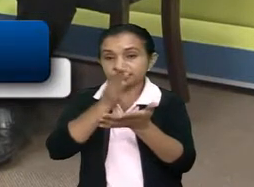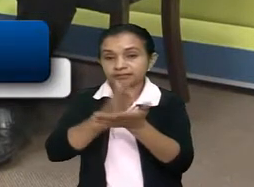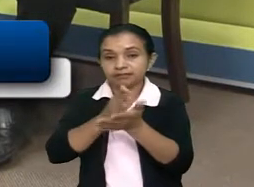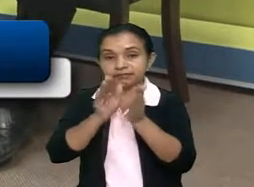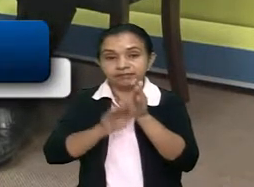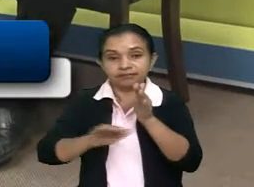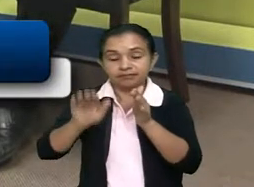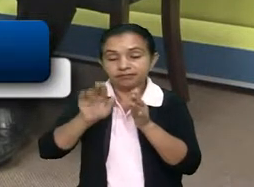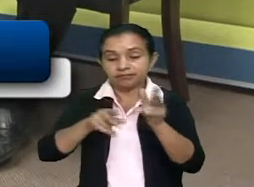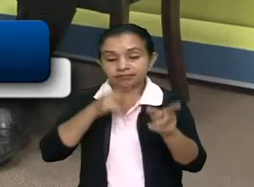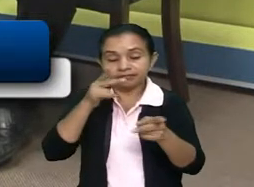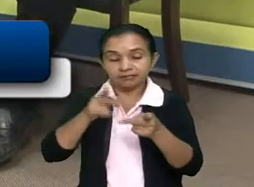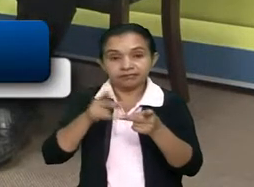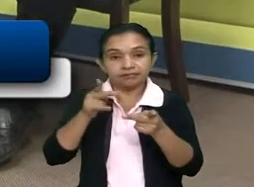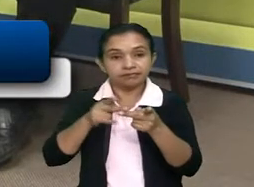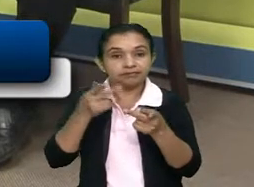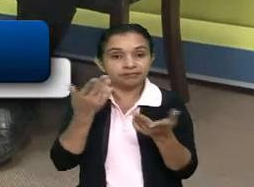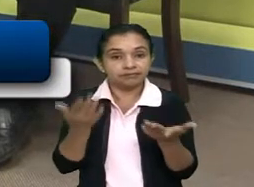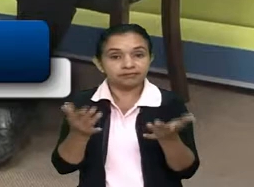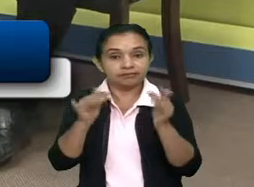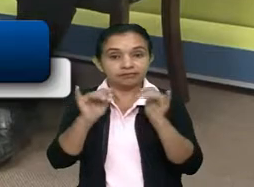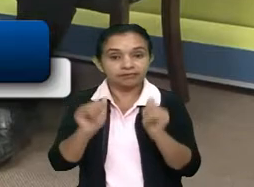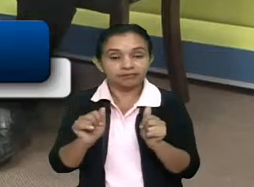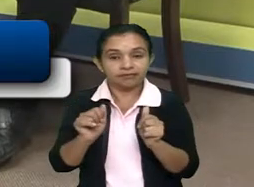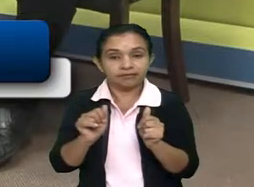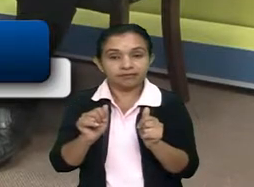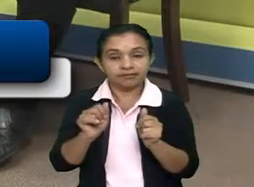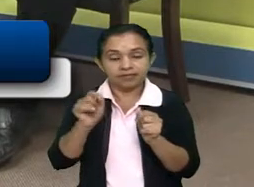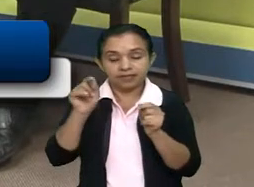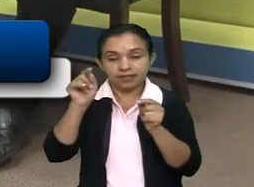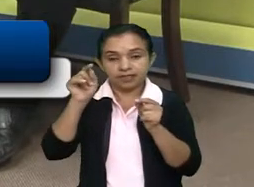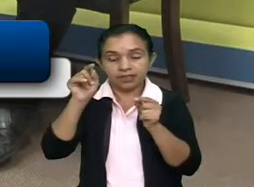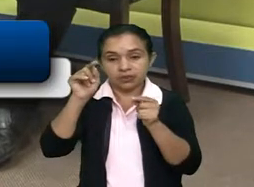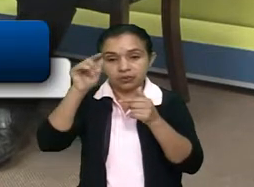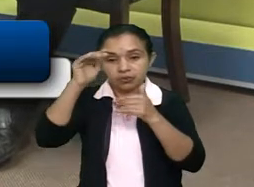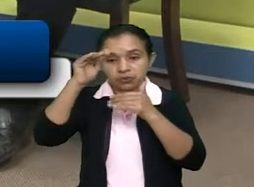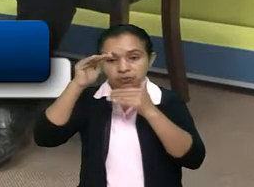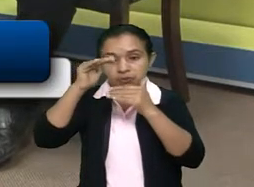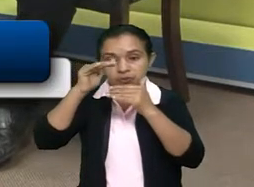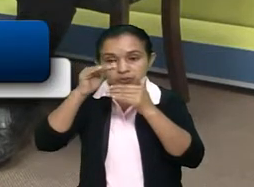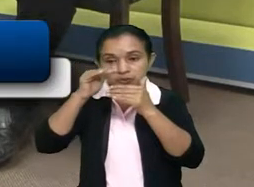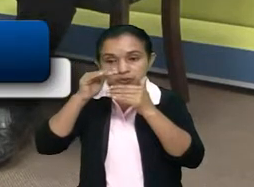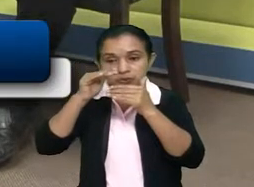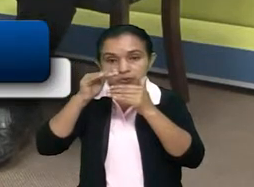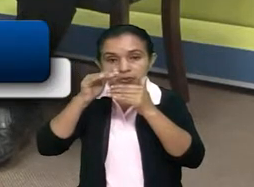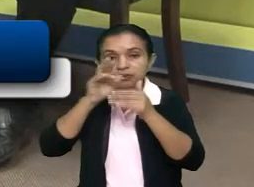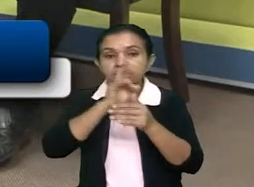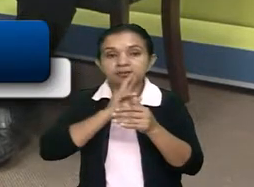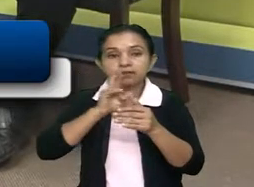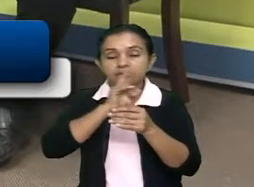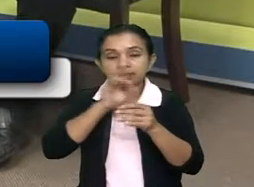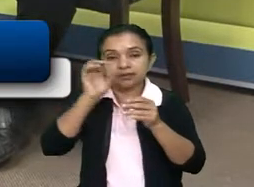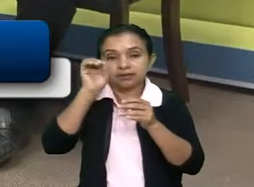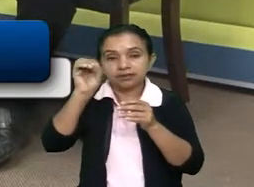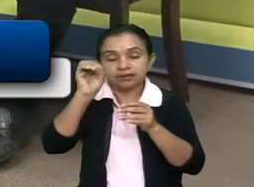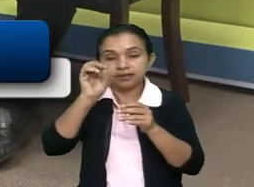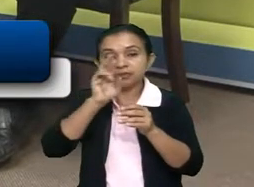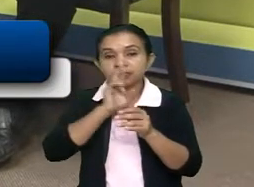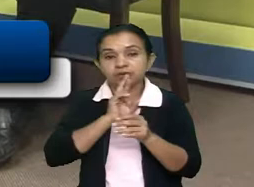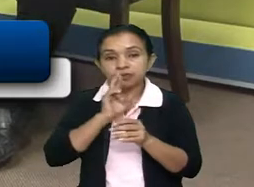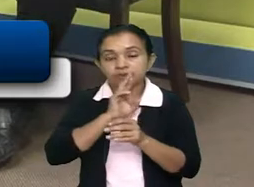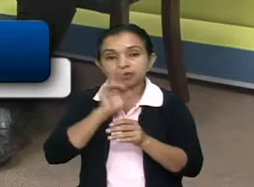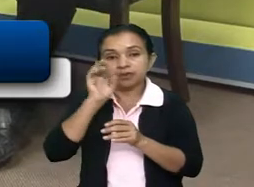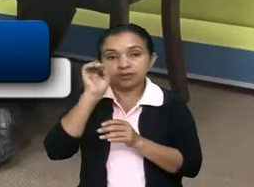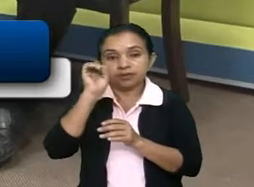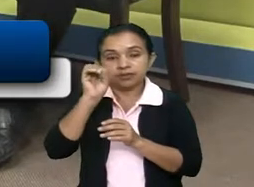el sistema incluso ya salen leuco reducidas las unidades con muy pocos glóbulos rojos cero glóbulos perdón muy pocos